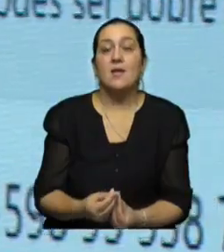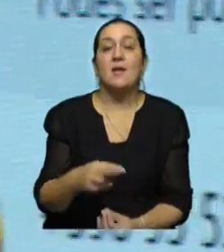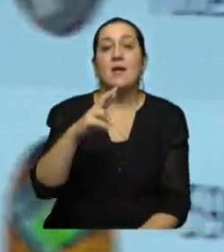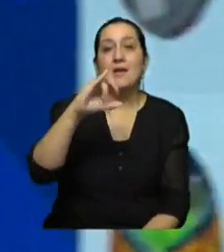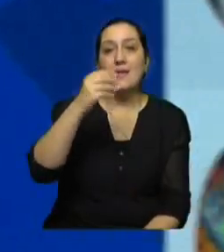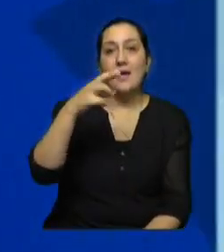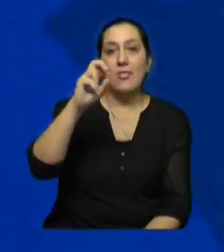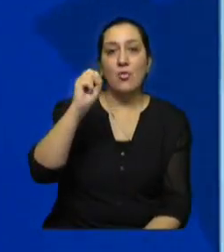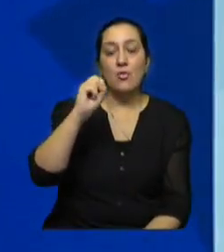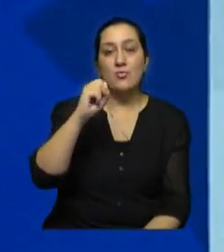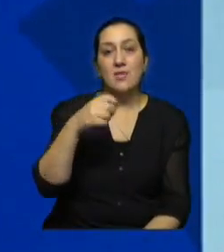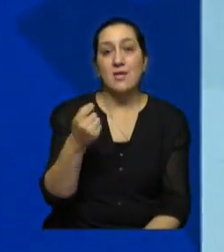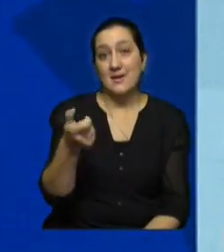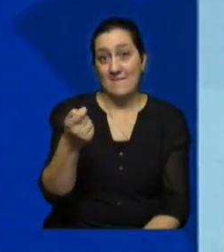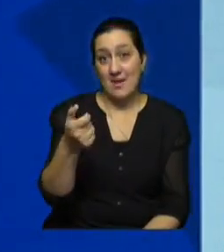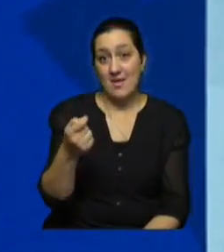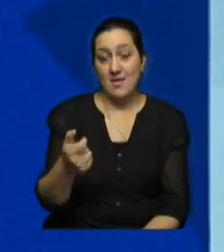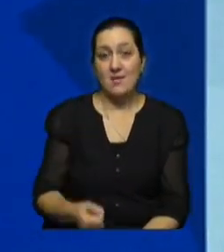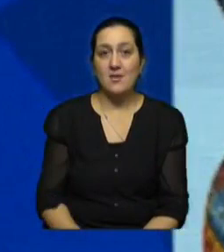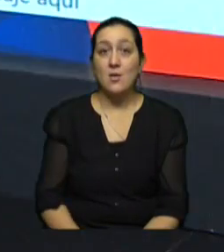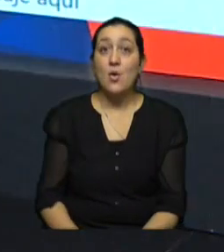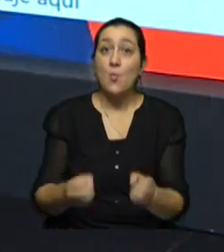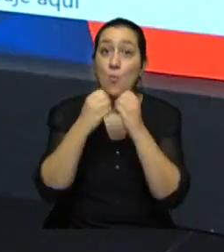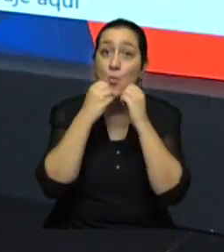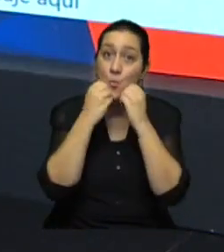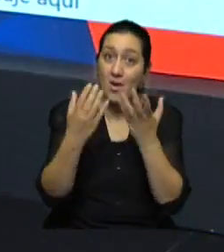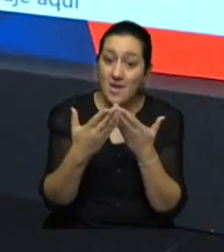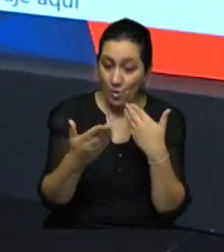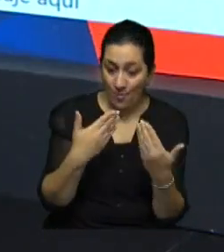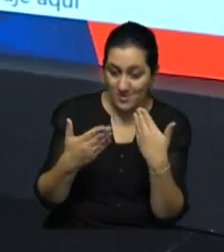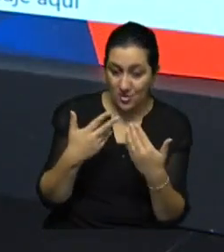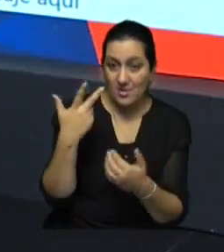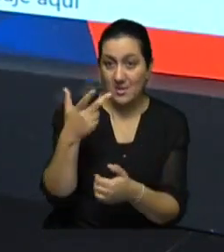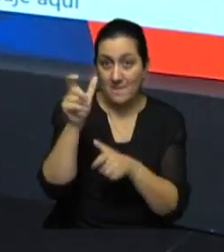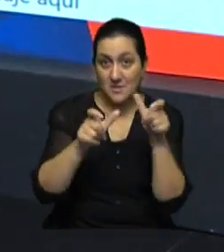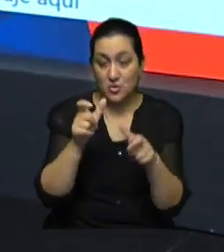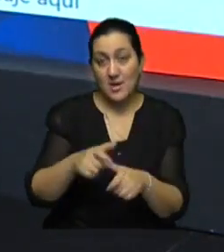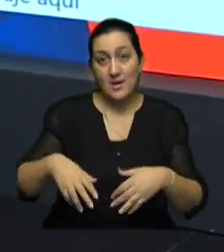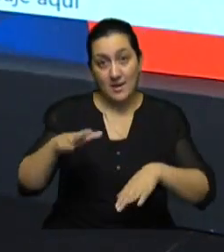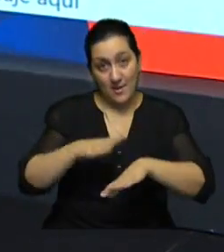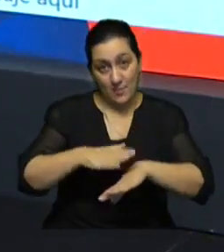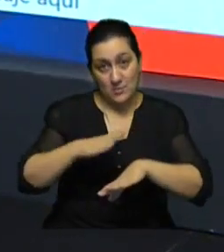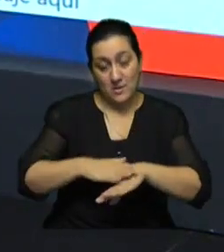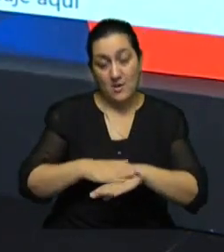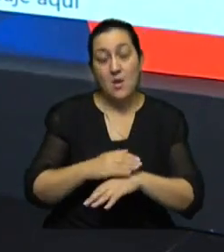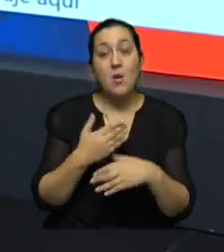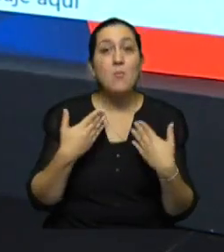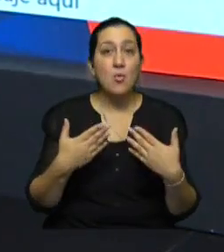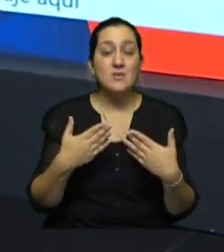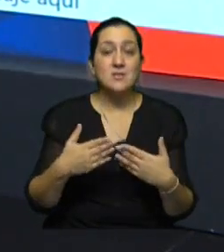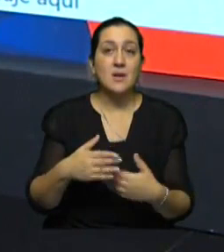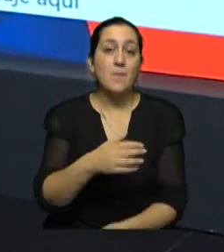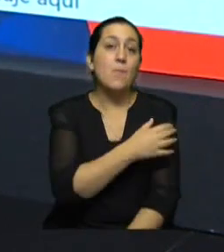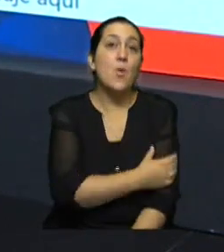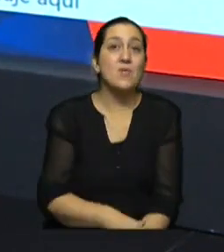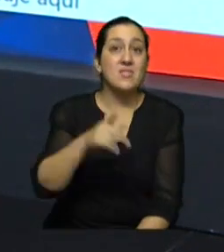Rivera! ¡Qué ganas que tengo de ir para el norte! Muy buena conversación, 3 personas responsables y honradas. Podés ser pobre intelectualmente,